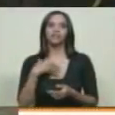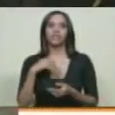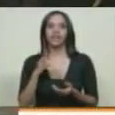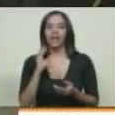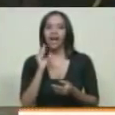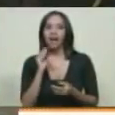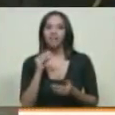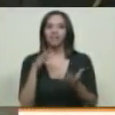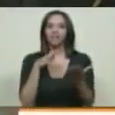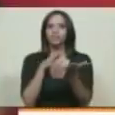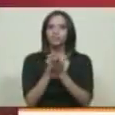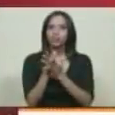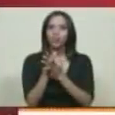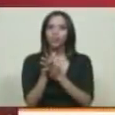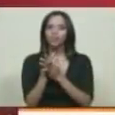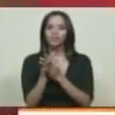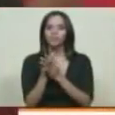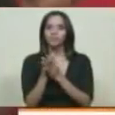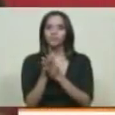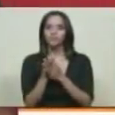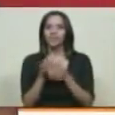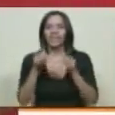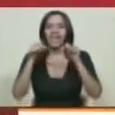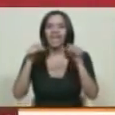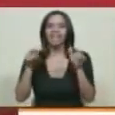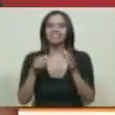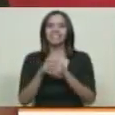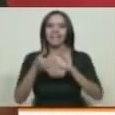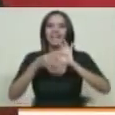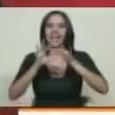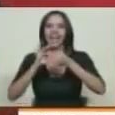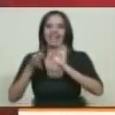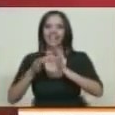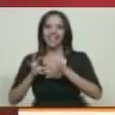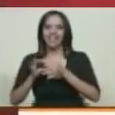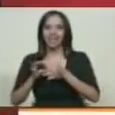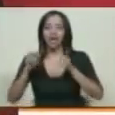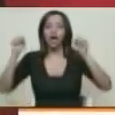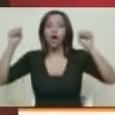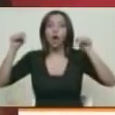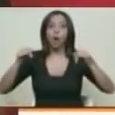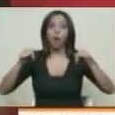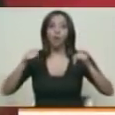ver con esa cadena. Hoy el presidente, cuando habló